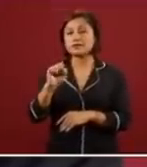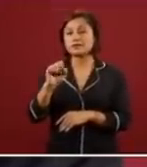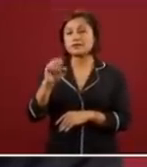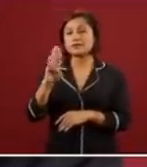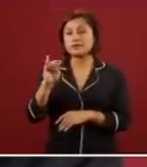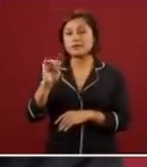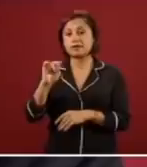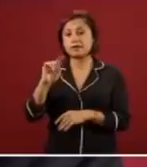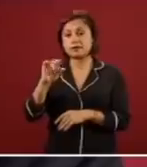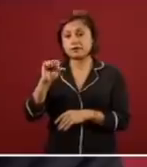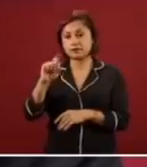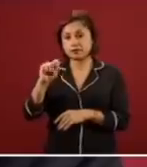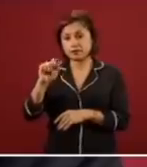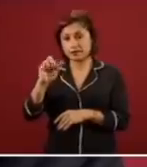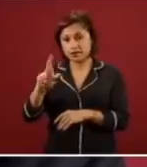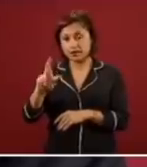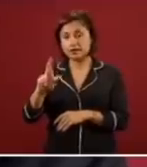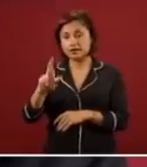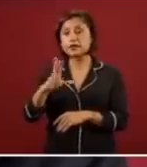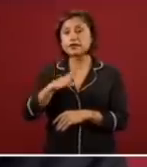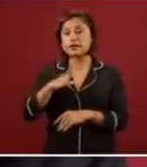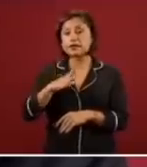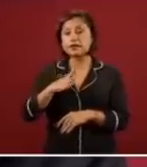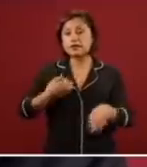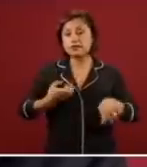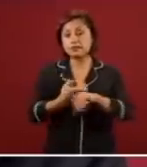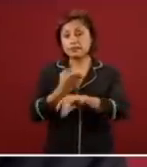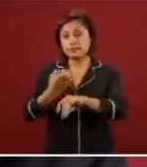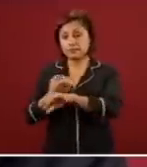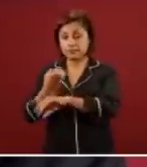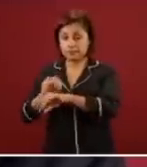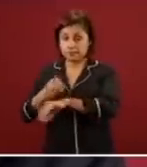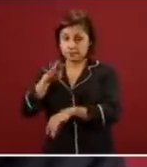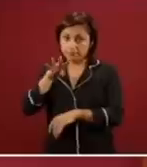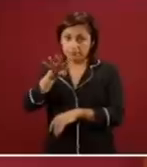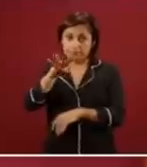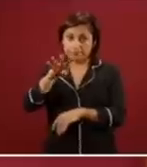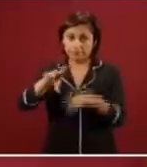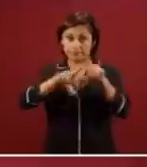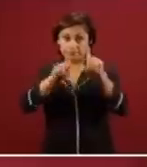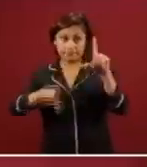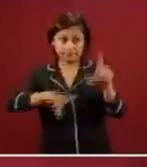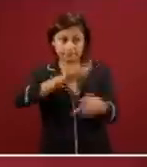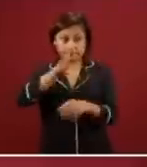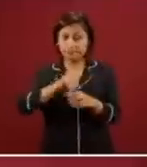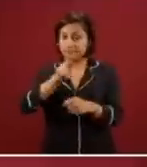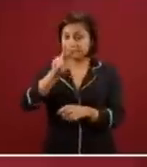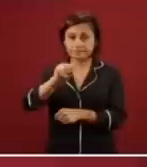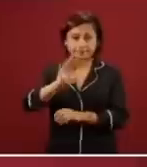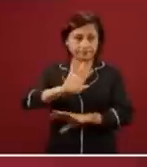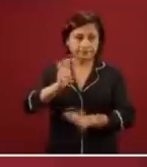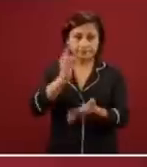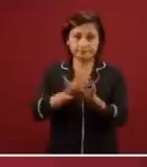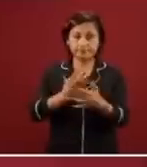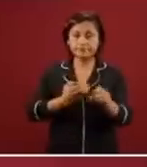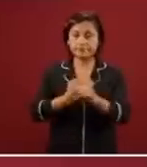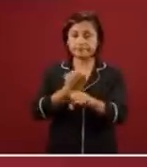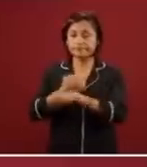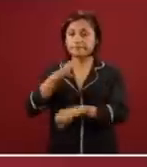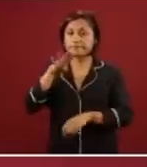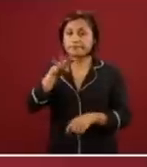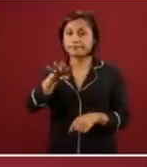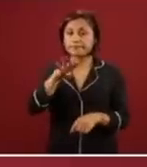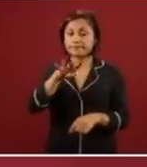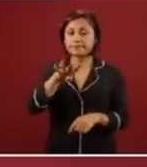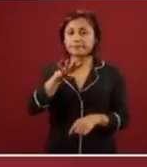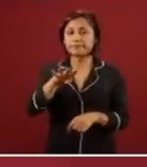cobertura en 19 estados, no en todos. Se tiene, eso sí,